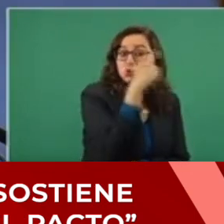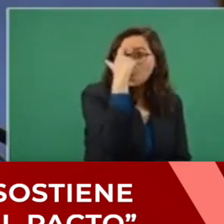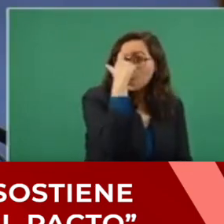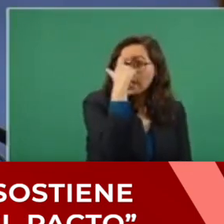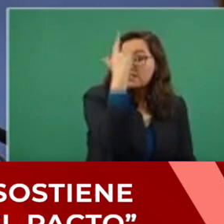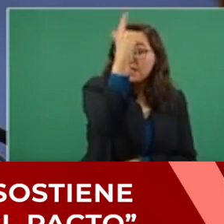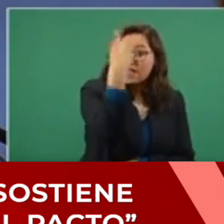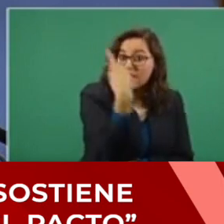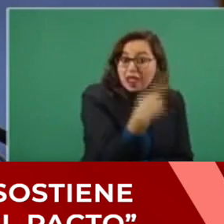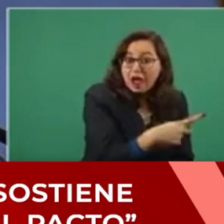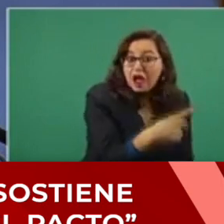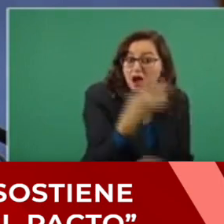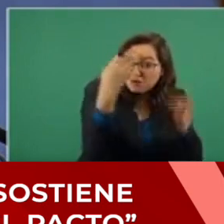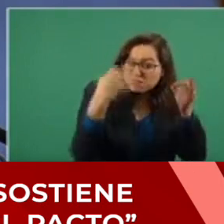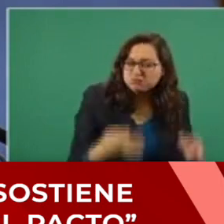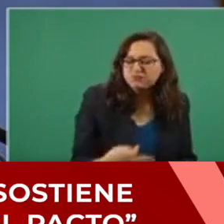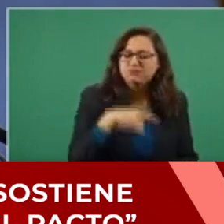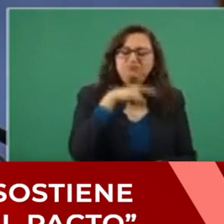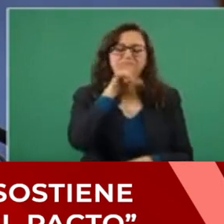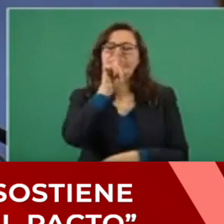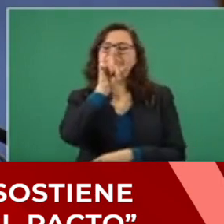Importadas.